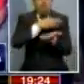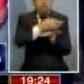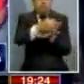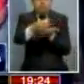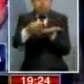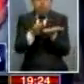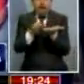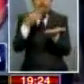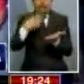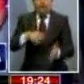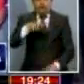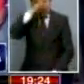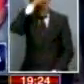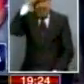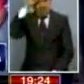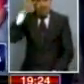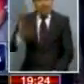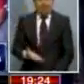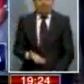originarios.